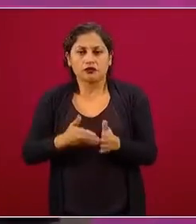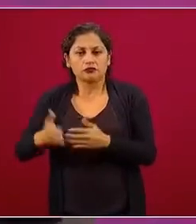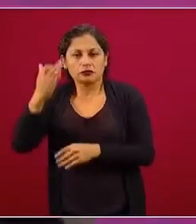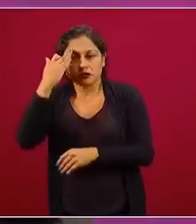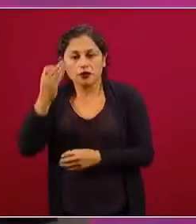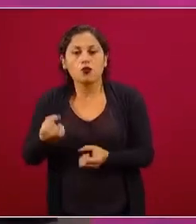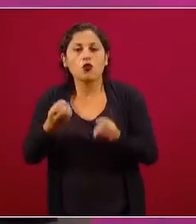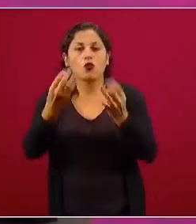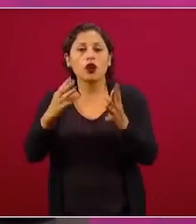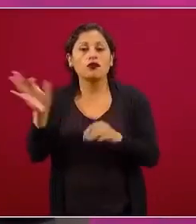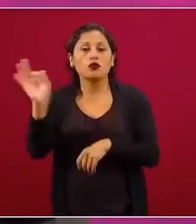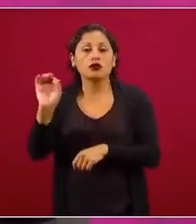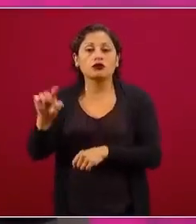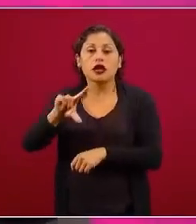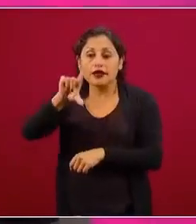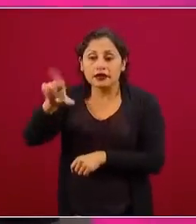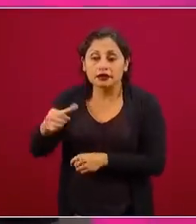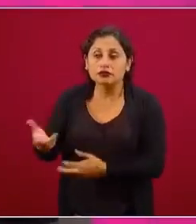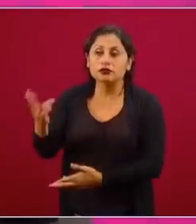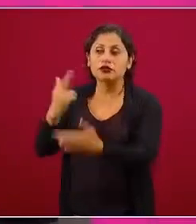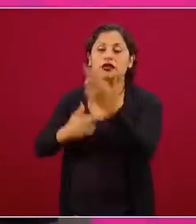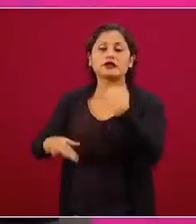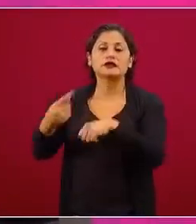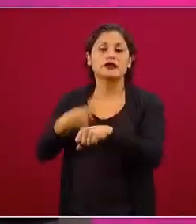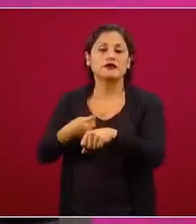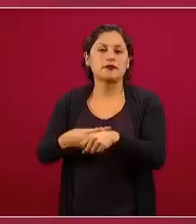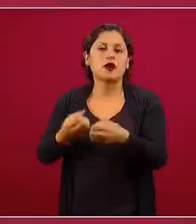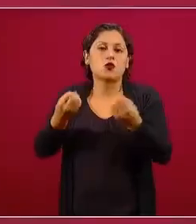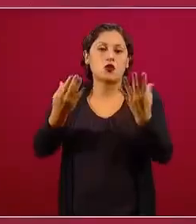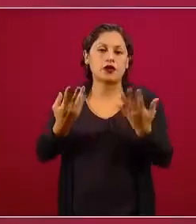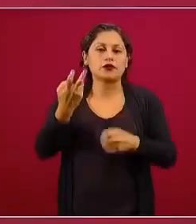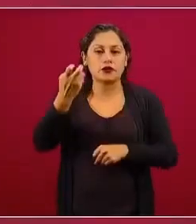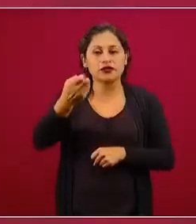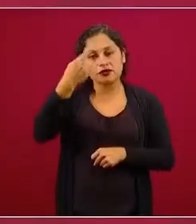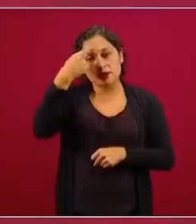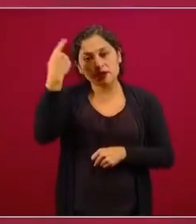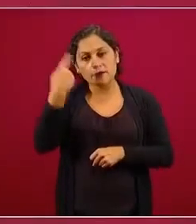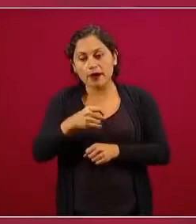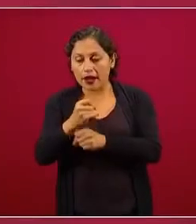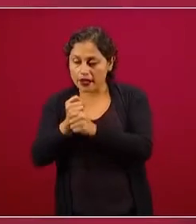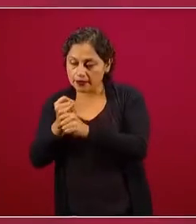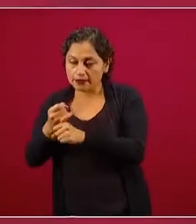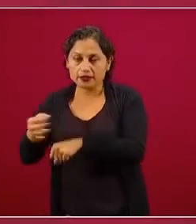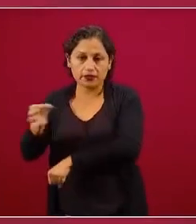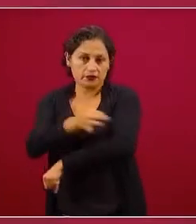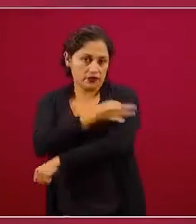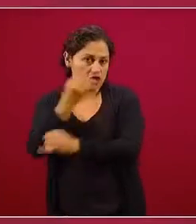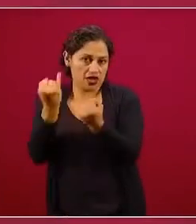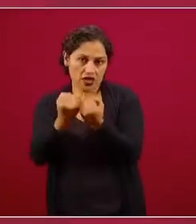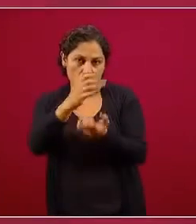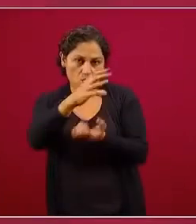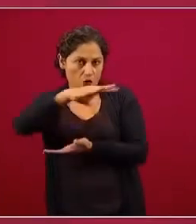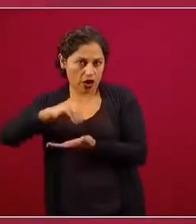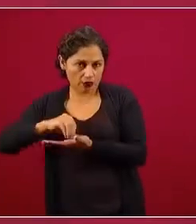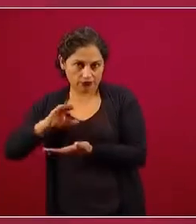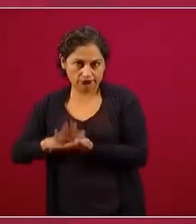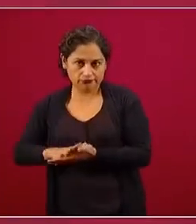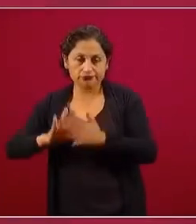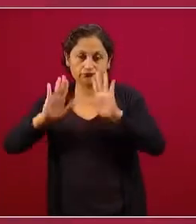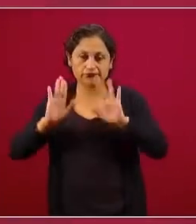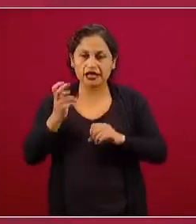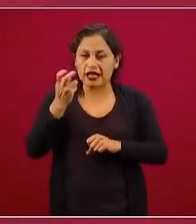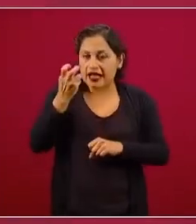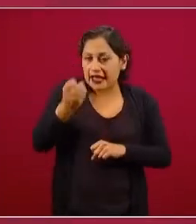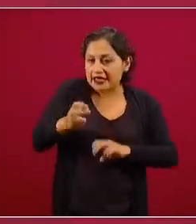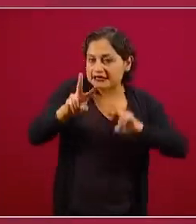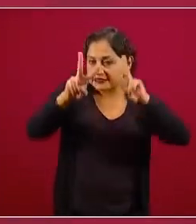en su momento lo que se quisiera lograr también con la vacuna? Este es un dato que yo creo vamos a tener mayor información